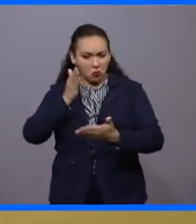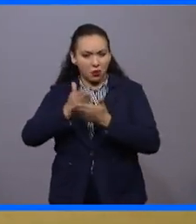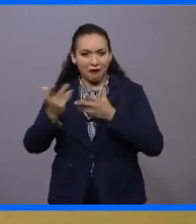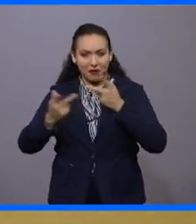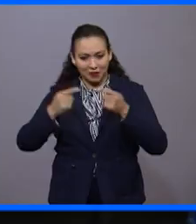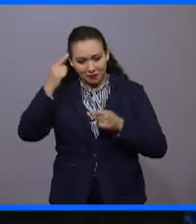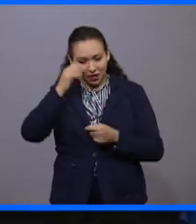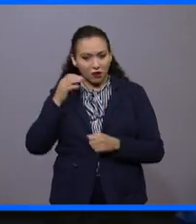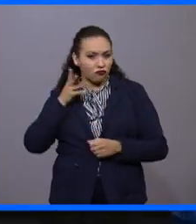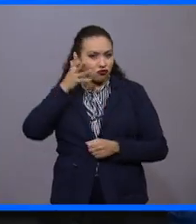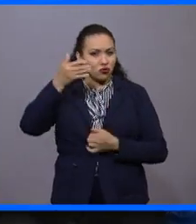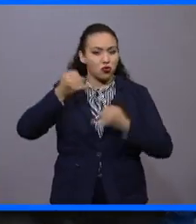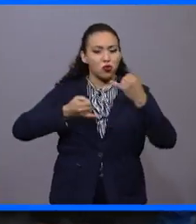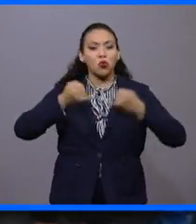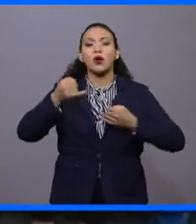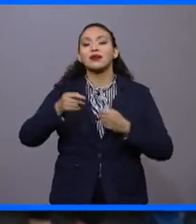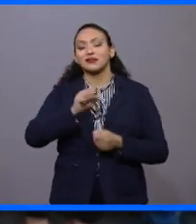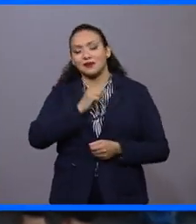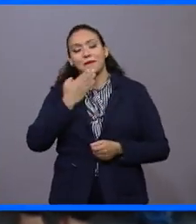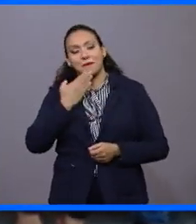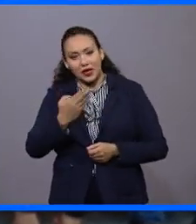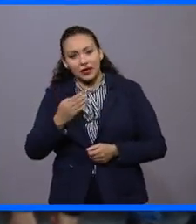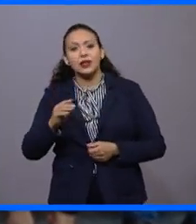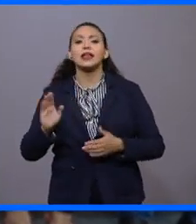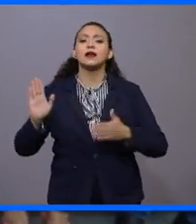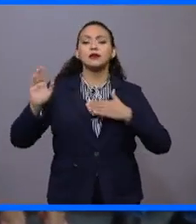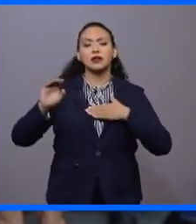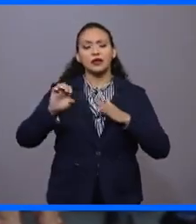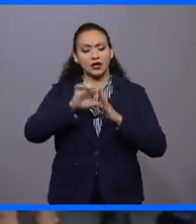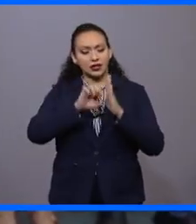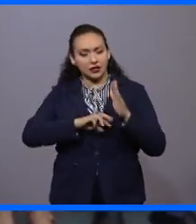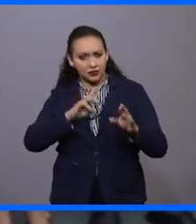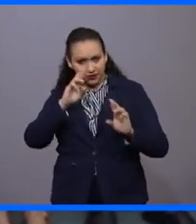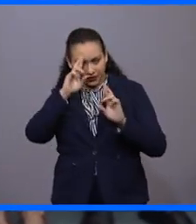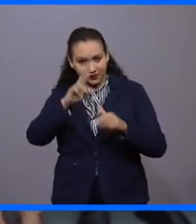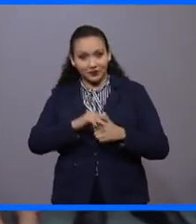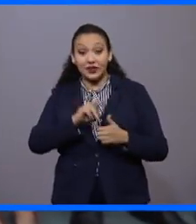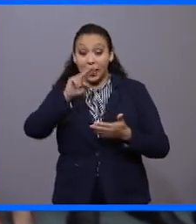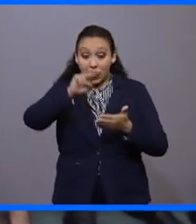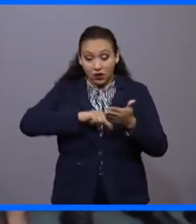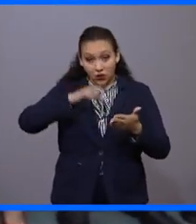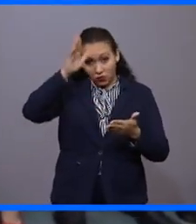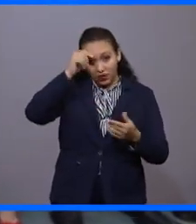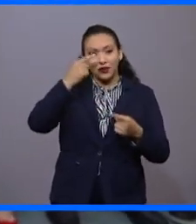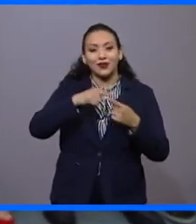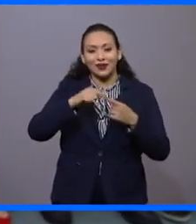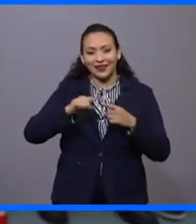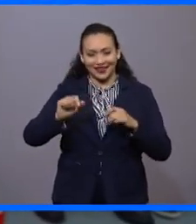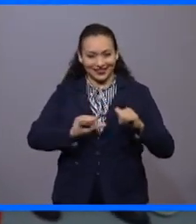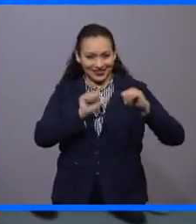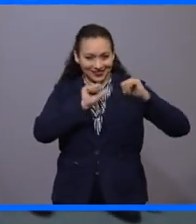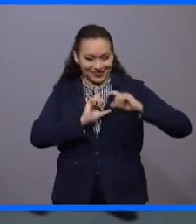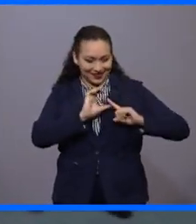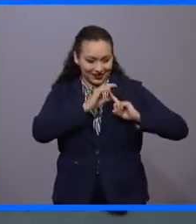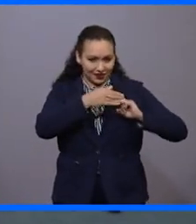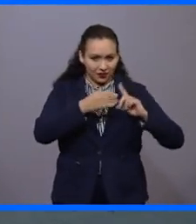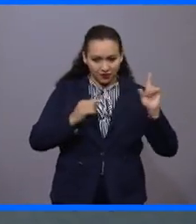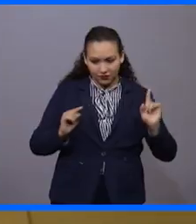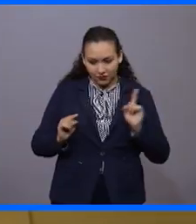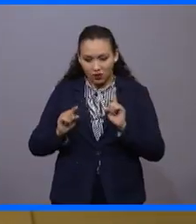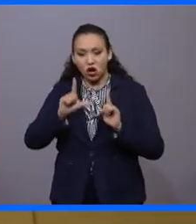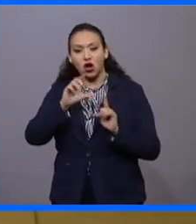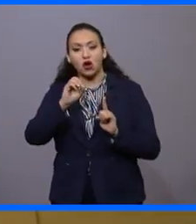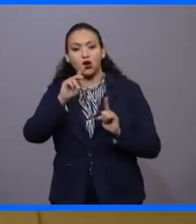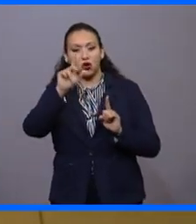judicial con una preparación sólida y compromiso ético. El convenio fue firmado por la titular de la Comisión de Carrera Judicial,